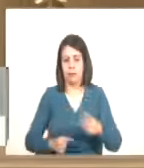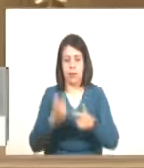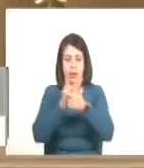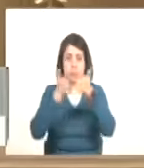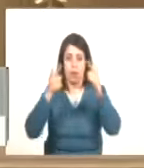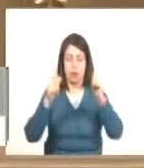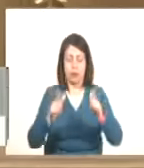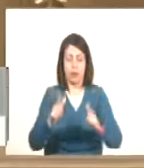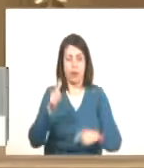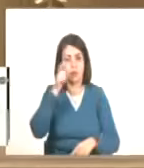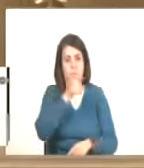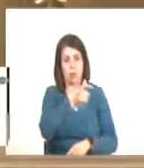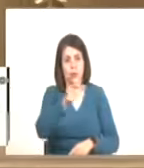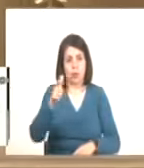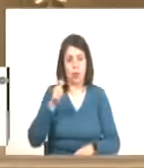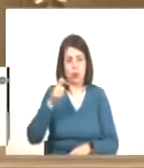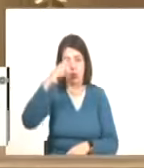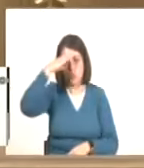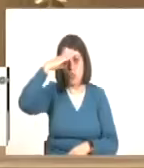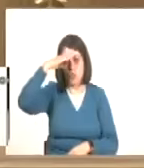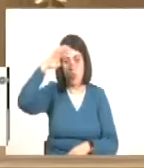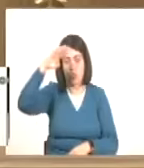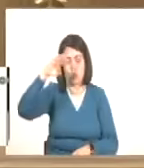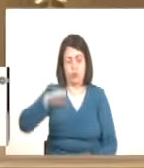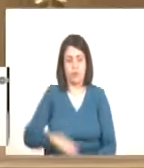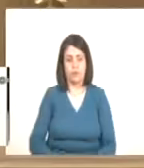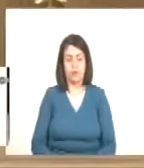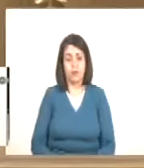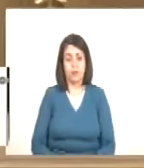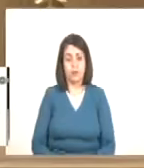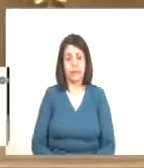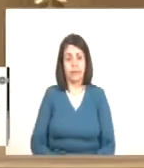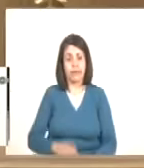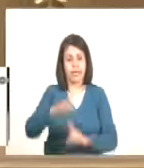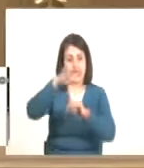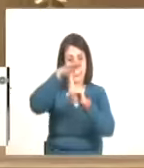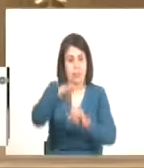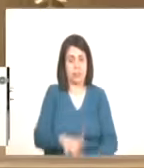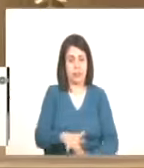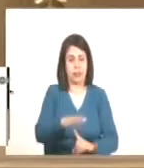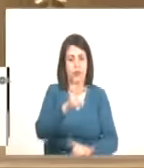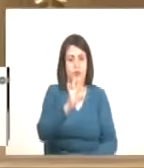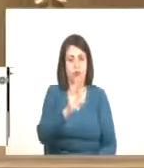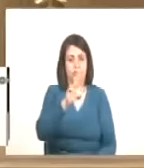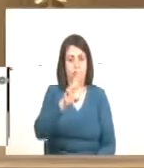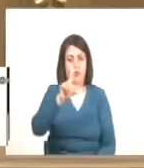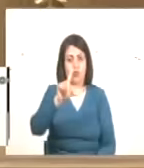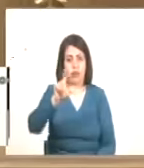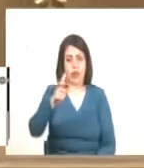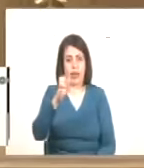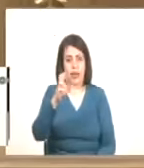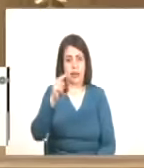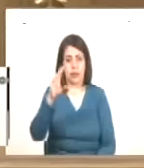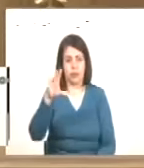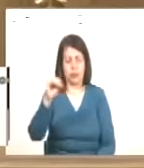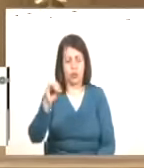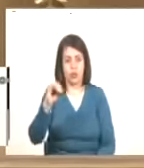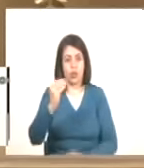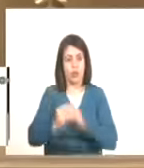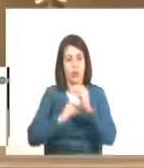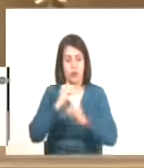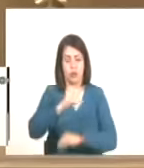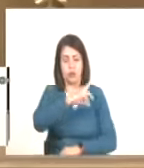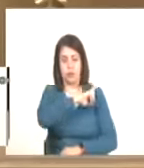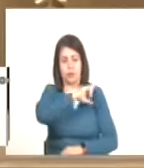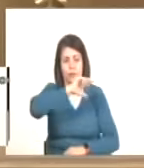liberar el pueblo de Cuba de la dictadura de Fulgencio Batista. Lo hizo con el